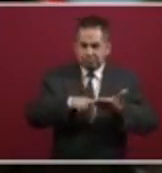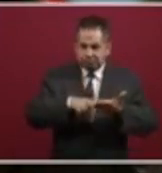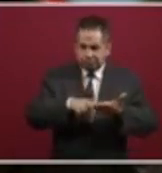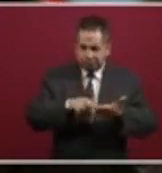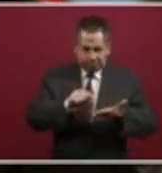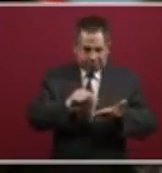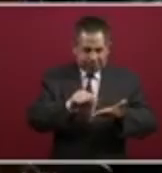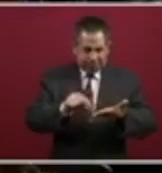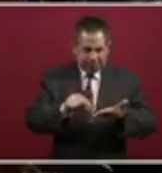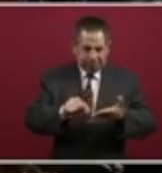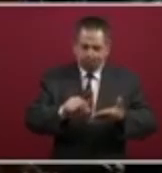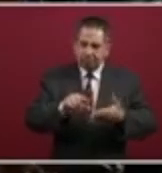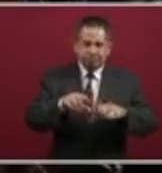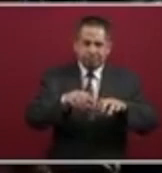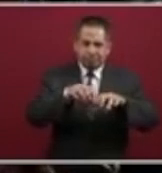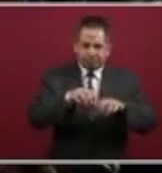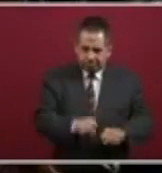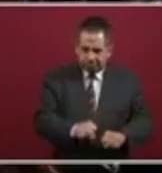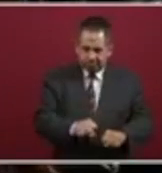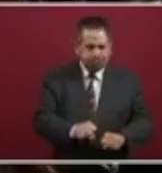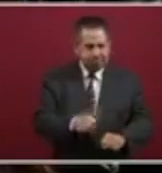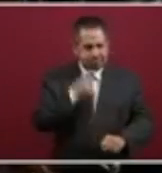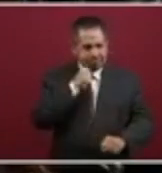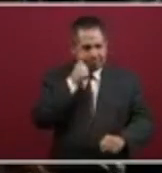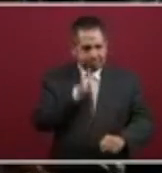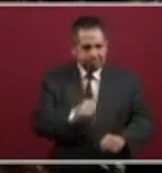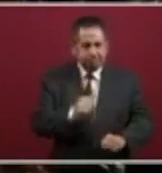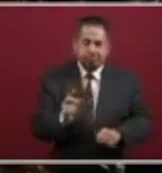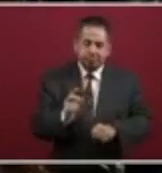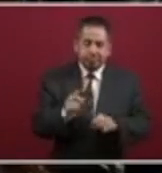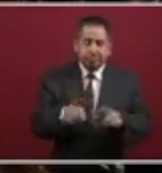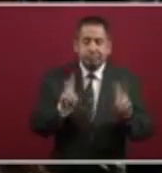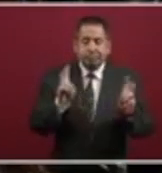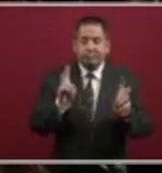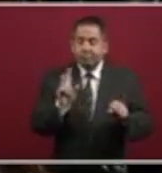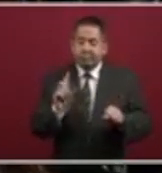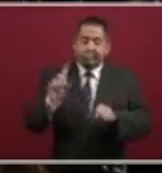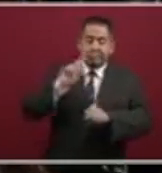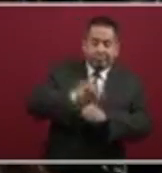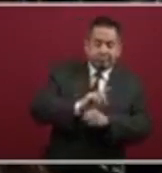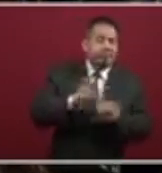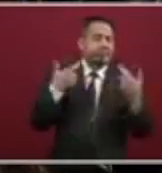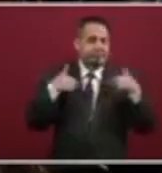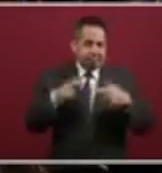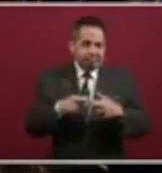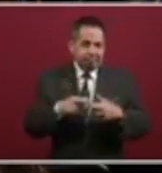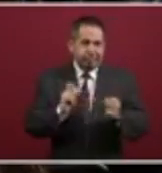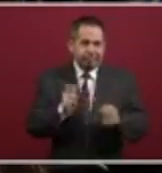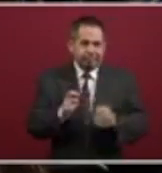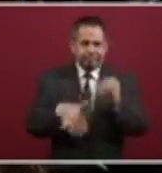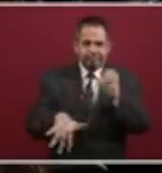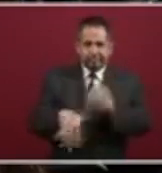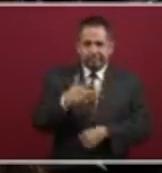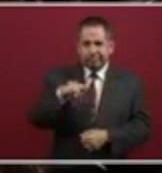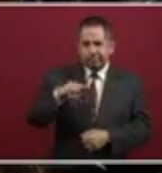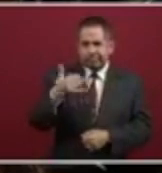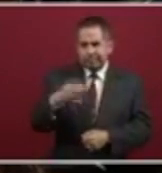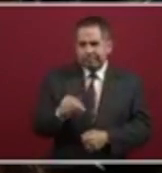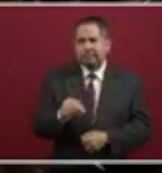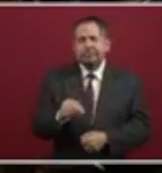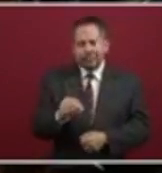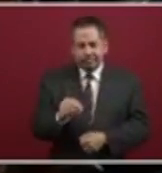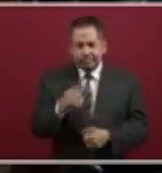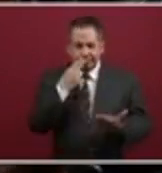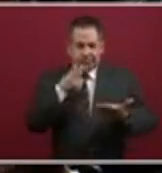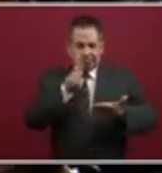del Maestro, en donde queda explícito este 15 de mayo en nuestros